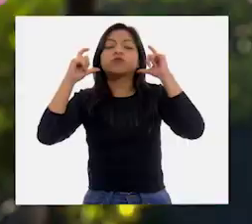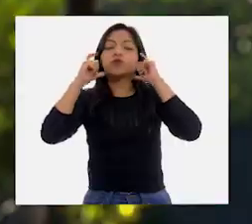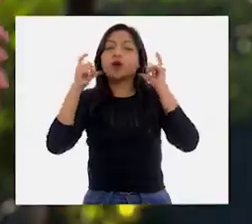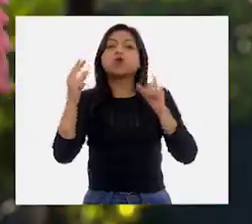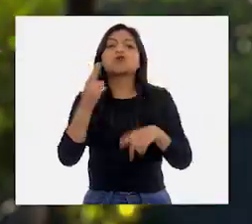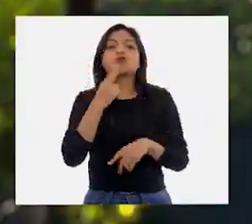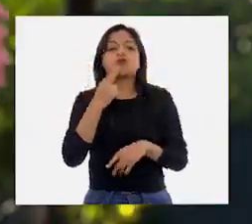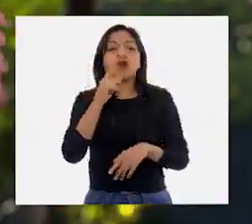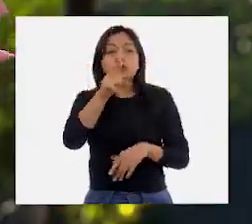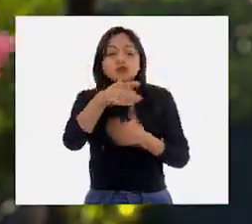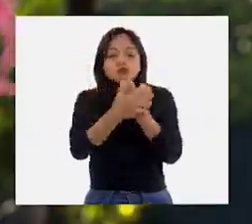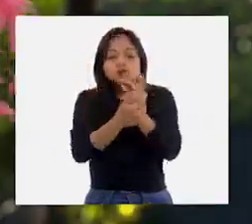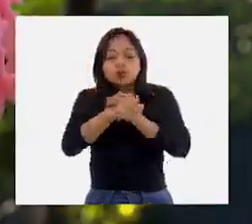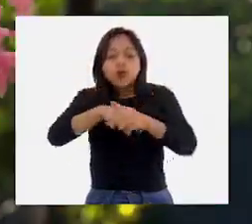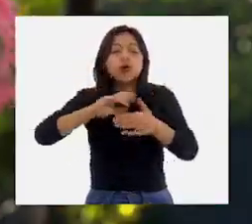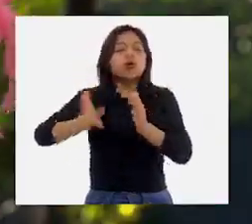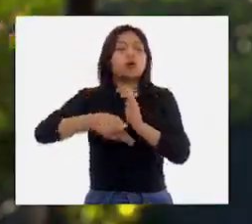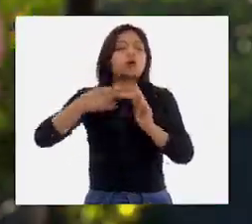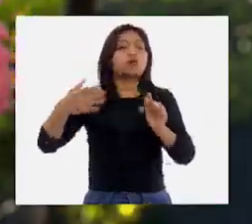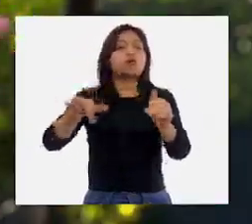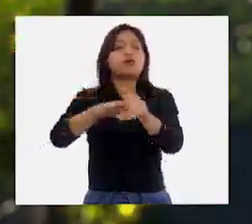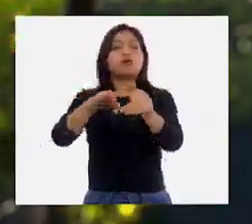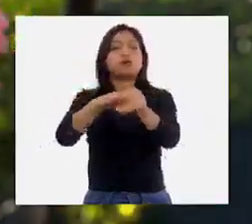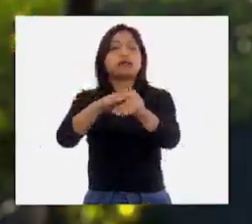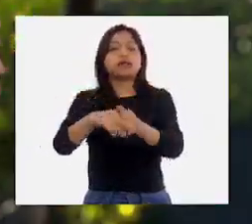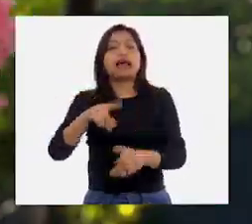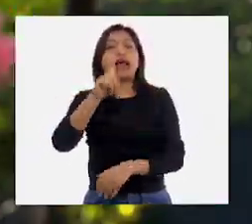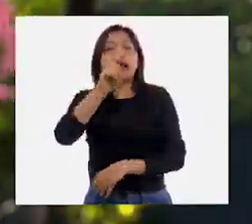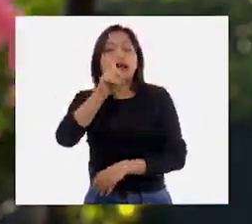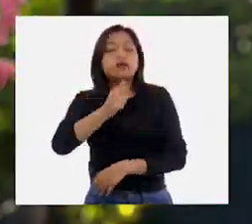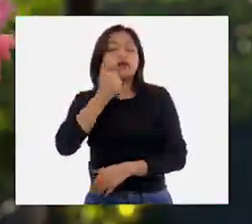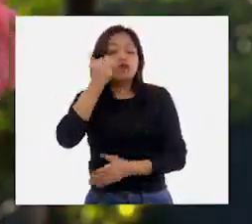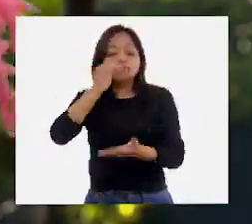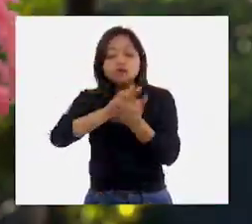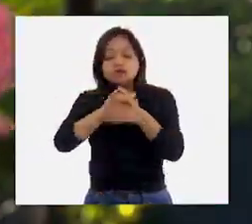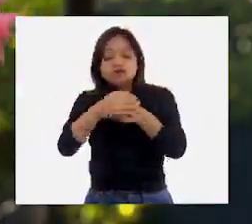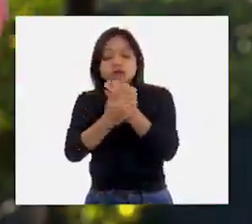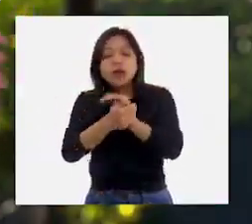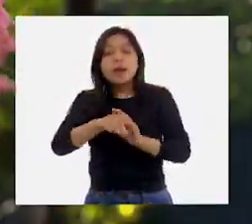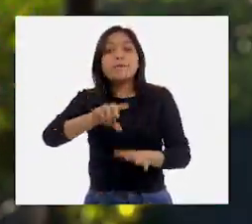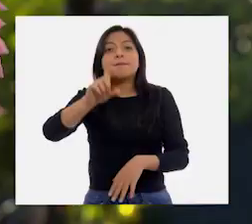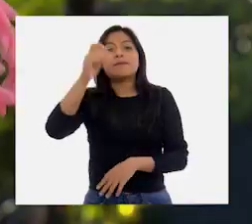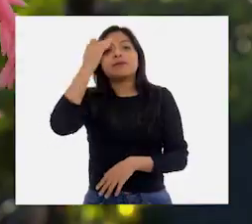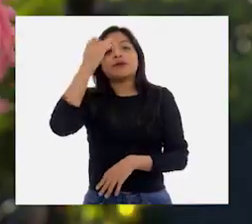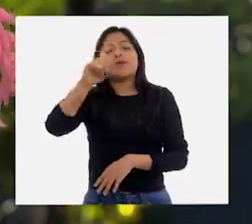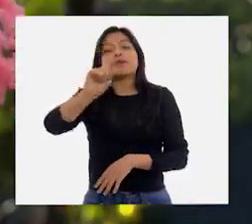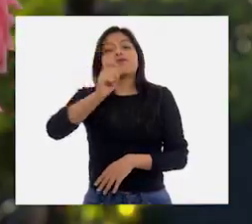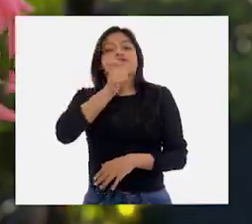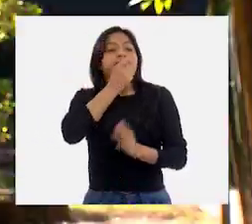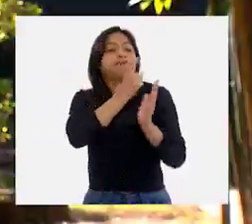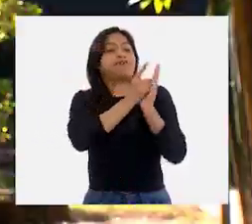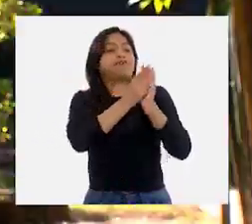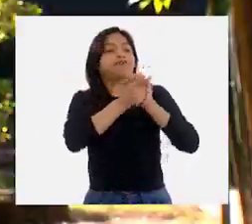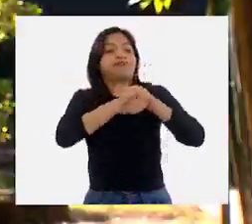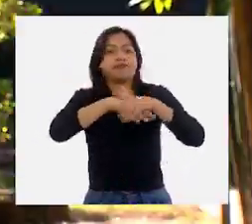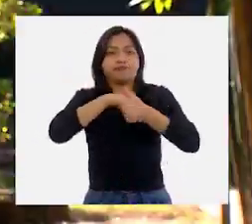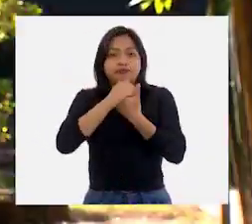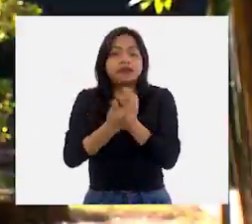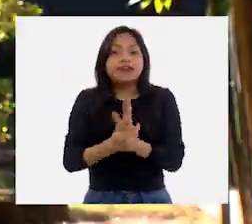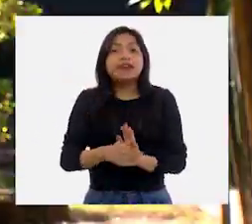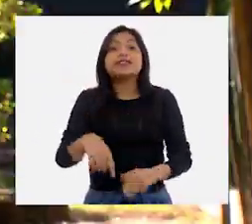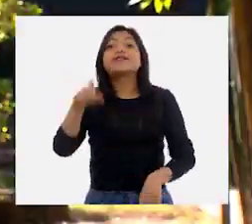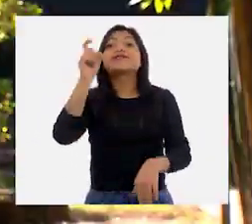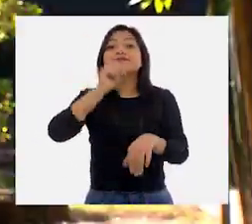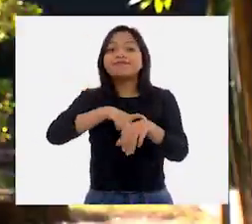cubrebocas. Lava tus manos frecuentemente con agua y jabón durante 20 segundos. Ahora